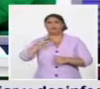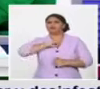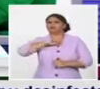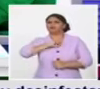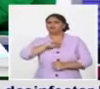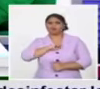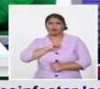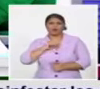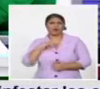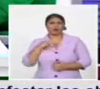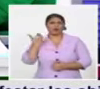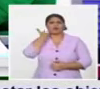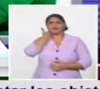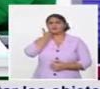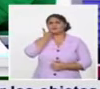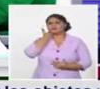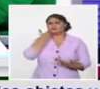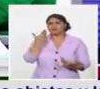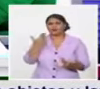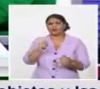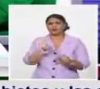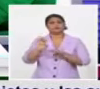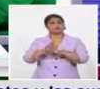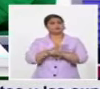inicio del diagnóstico.